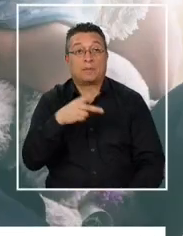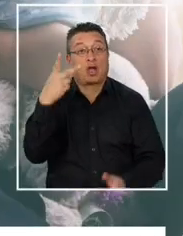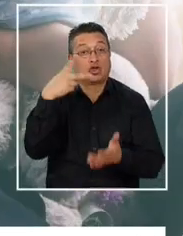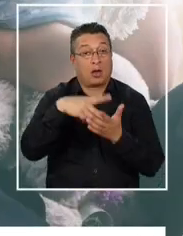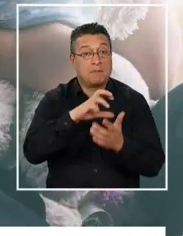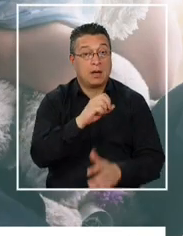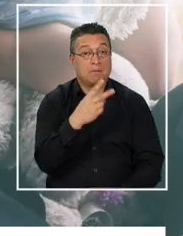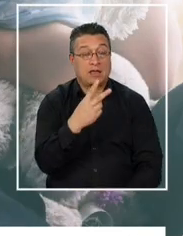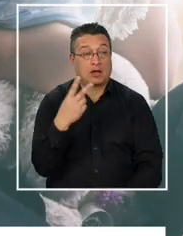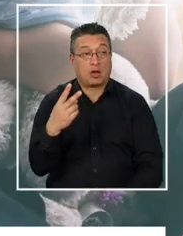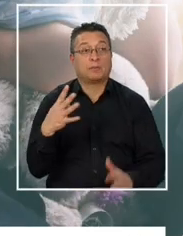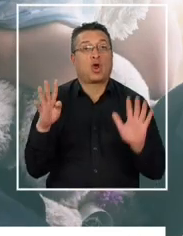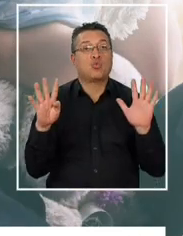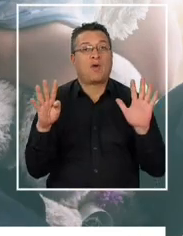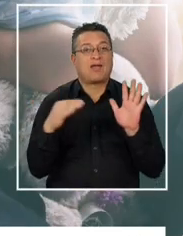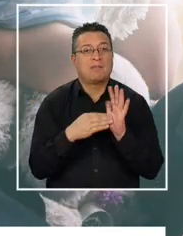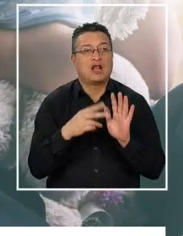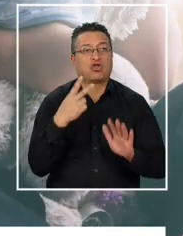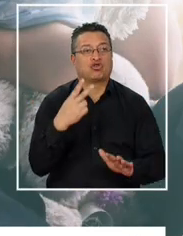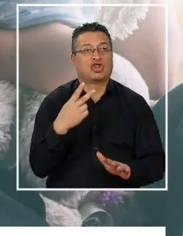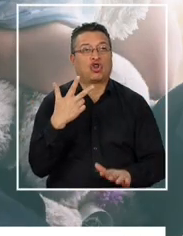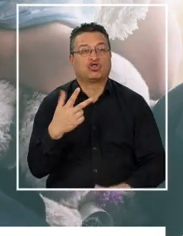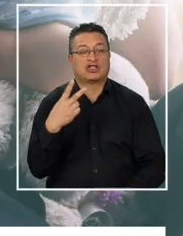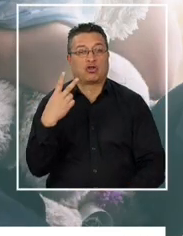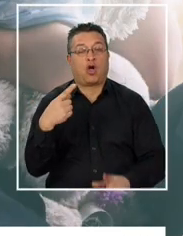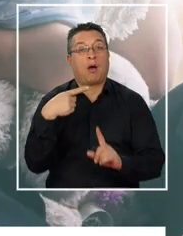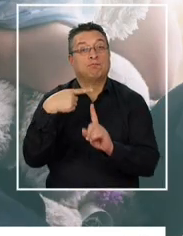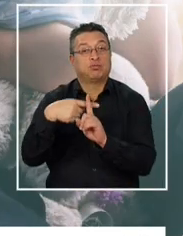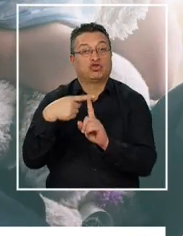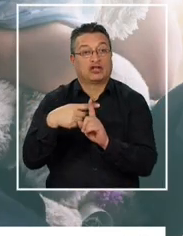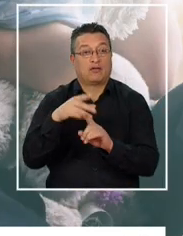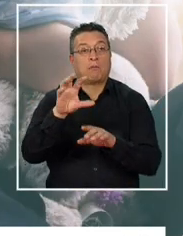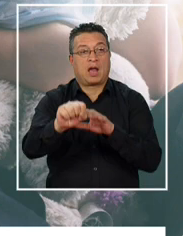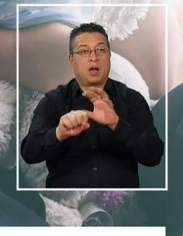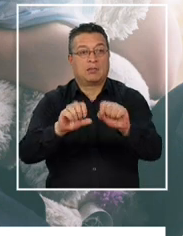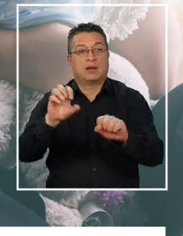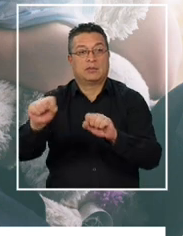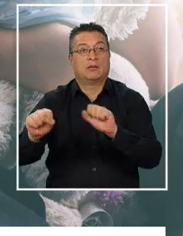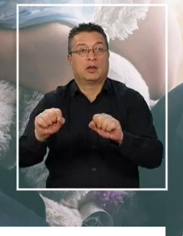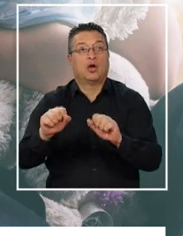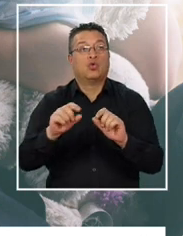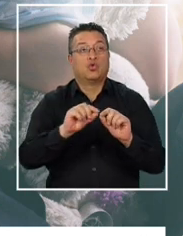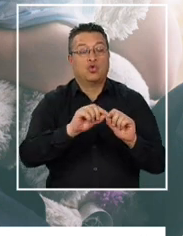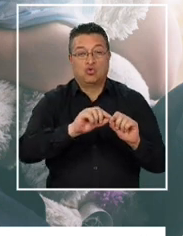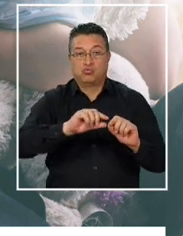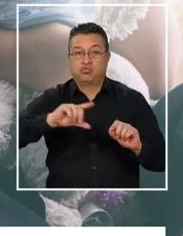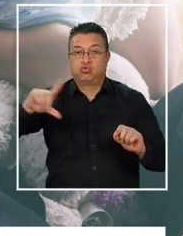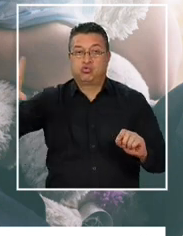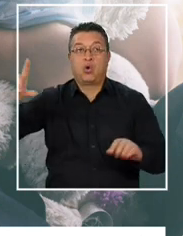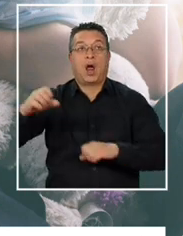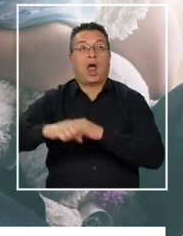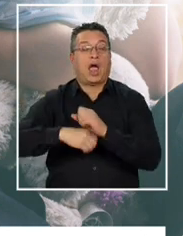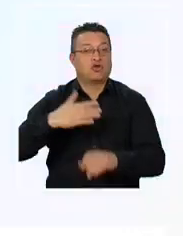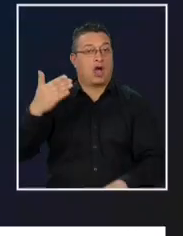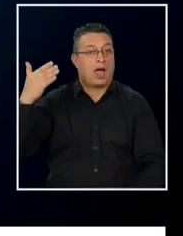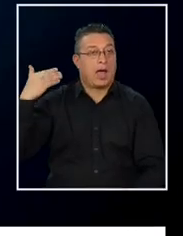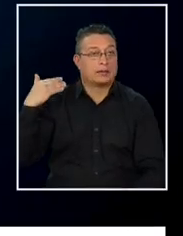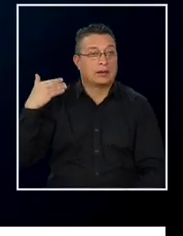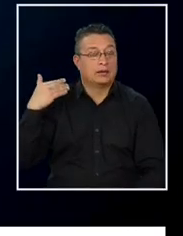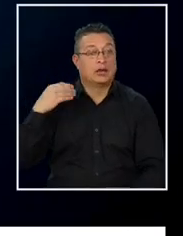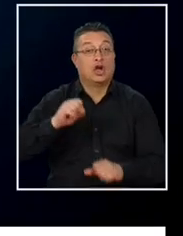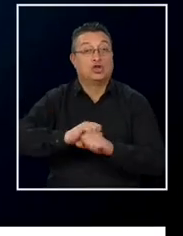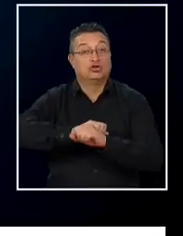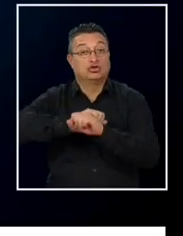2022 se detectaron 9.282 casos positivos de sincicial, un salto considerable respecto a los años anteriores, en